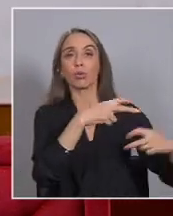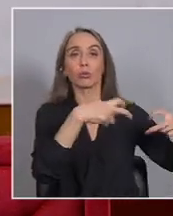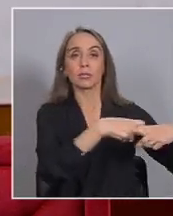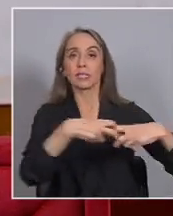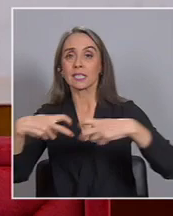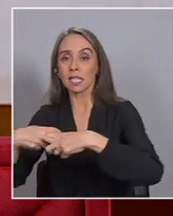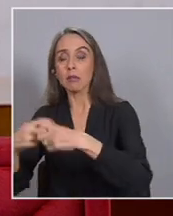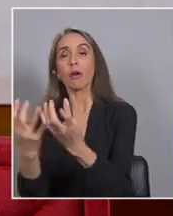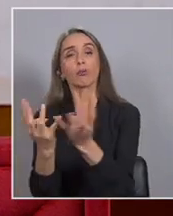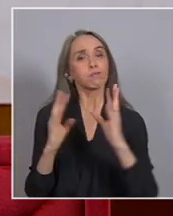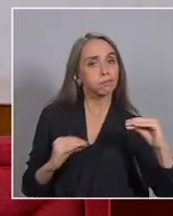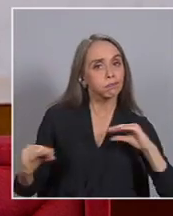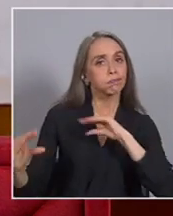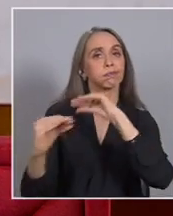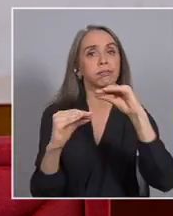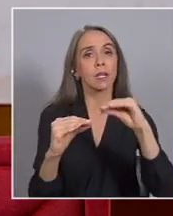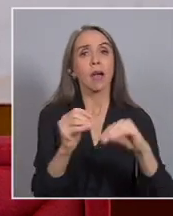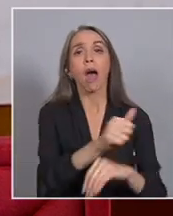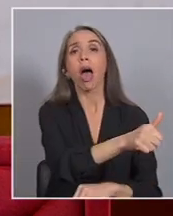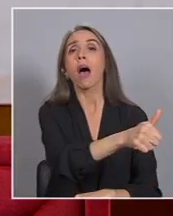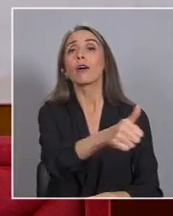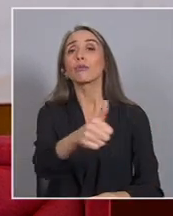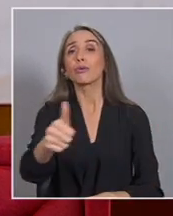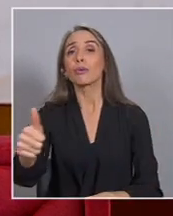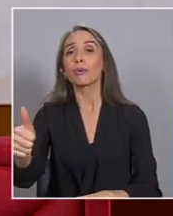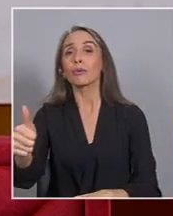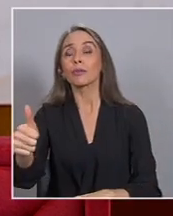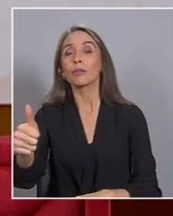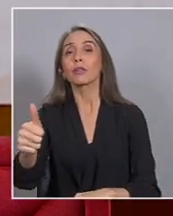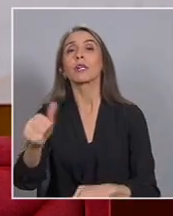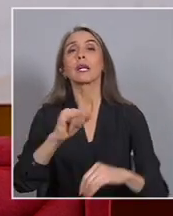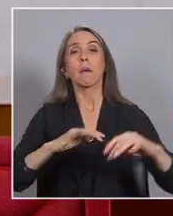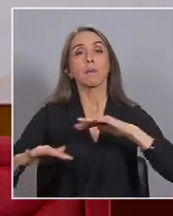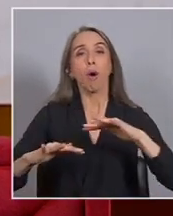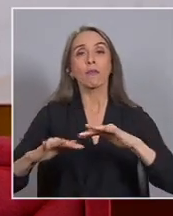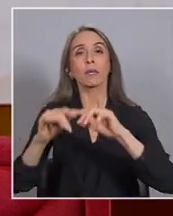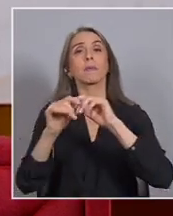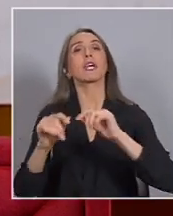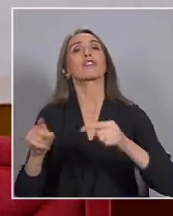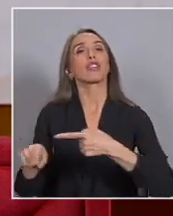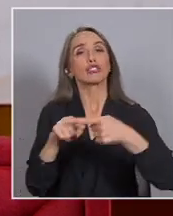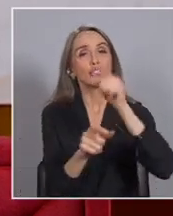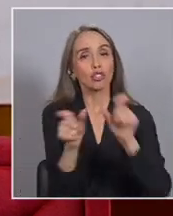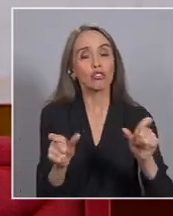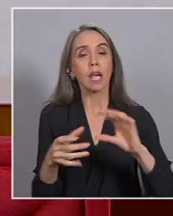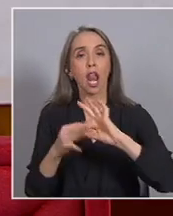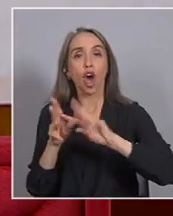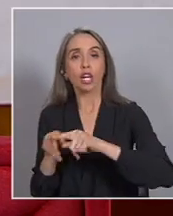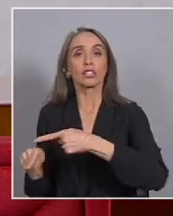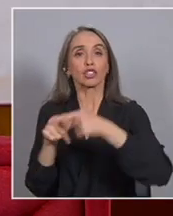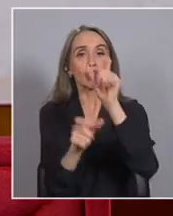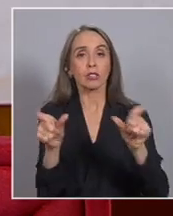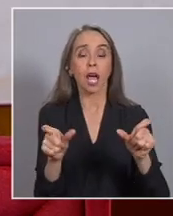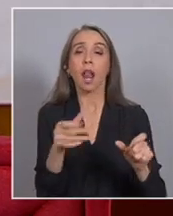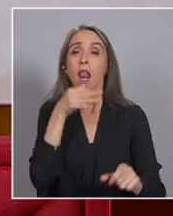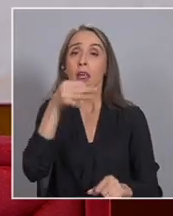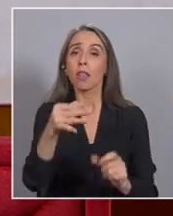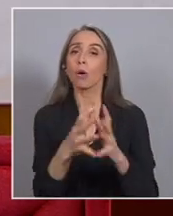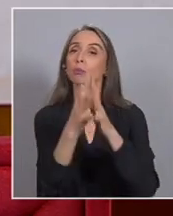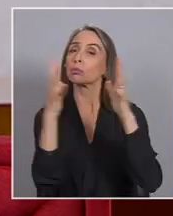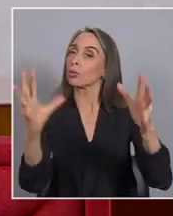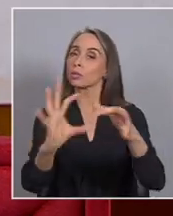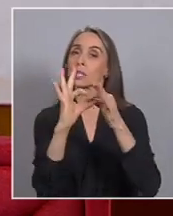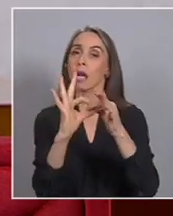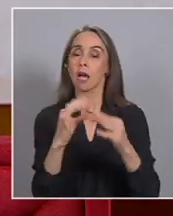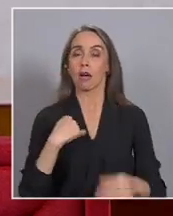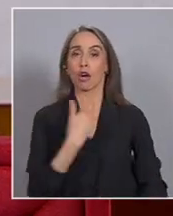sindicales, a todos ellos y a los movimientos sociales, a las organizaciones sociales, muchísimas gracias.